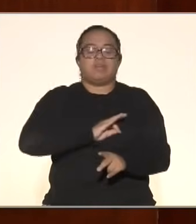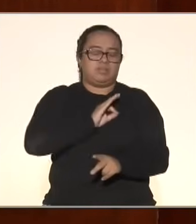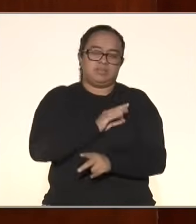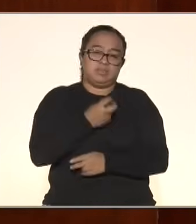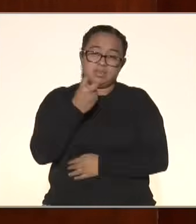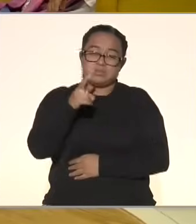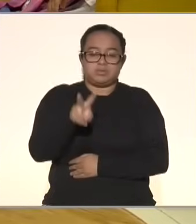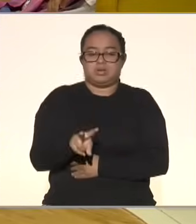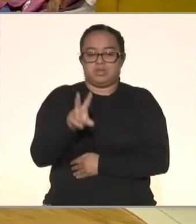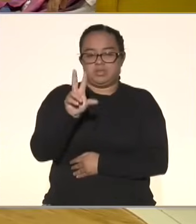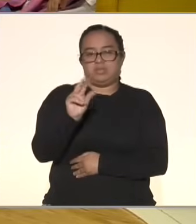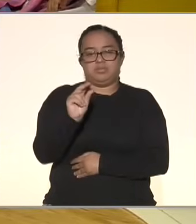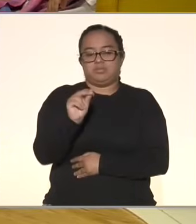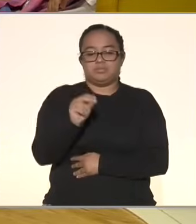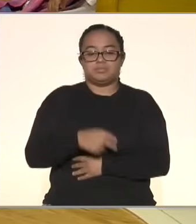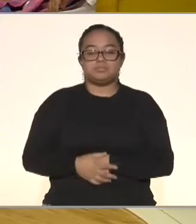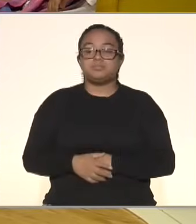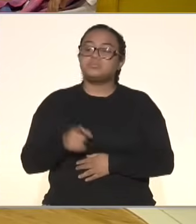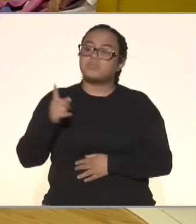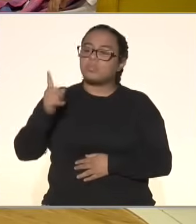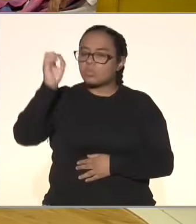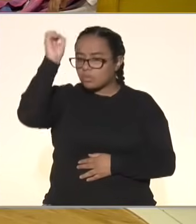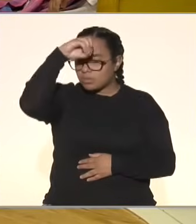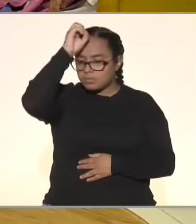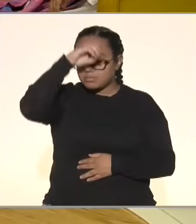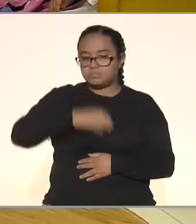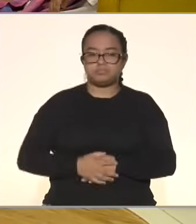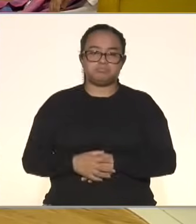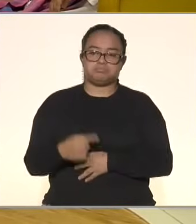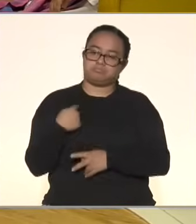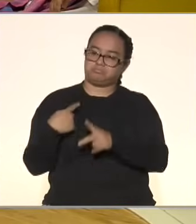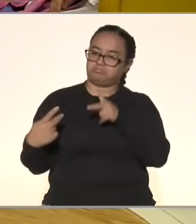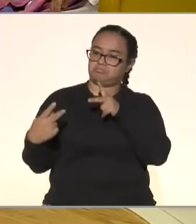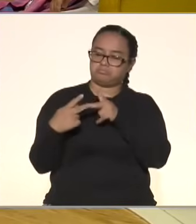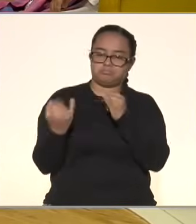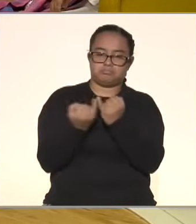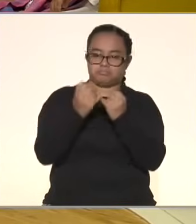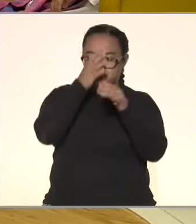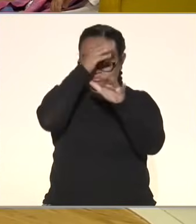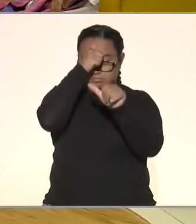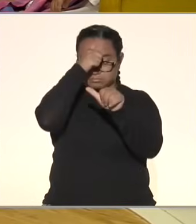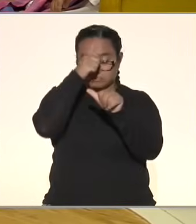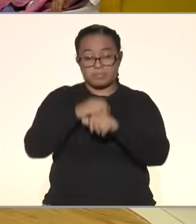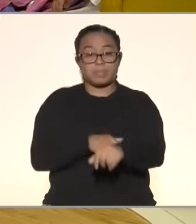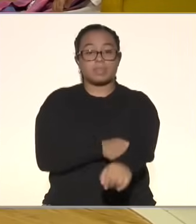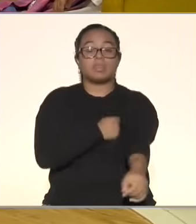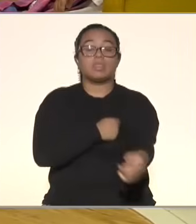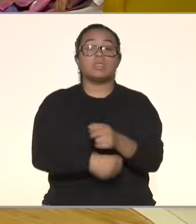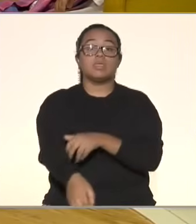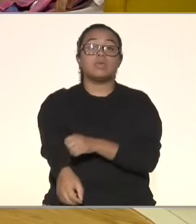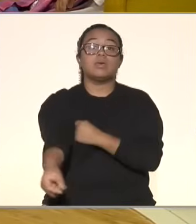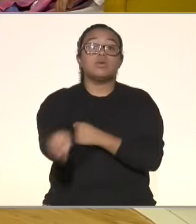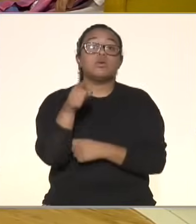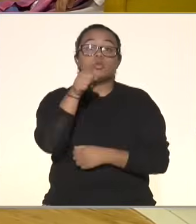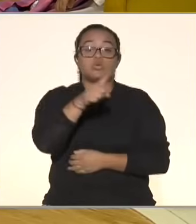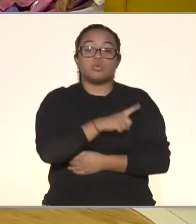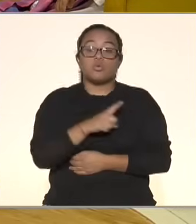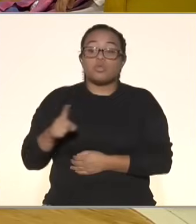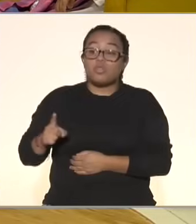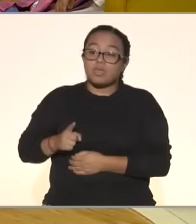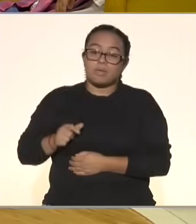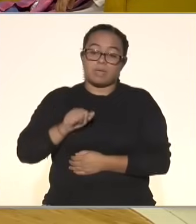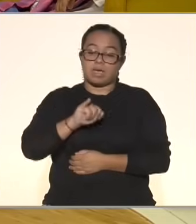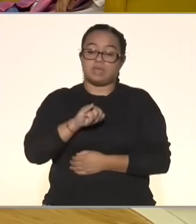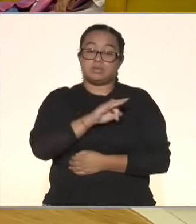no ponerle esa carga. Exacto. Alexis, ¿tú qué opinas? Estoy de acuerdo. Creo que poner la carga de tenemos que ser felices, un deber